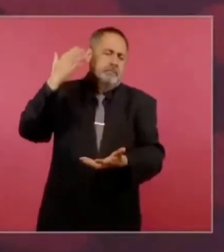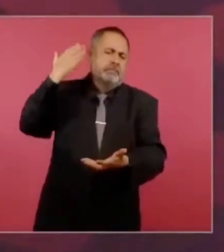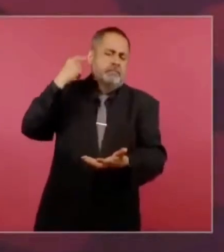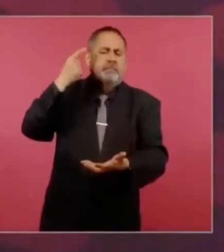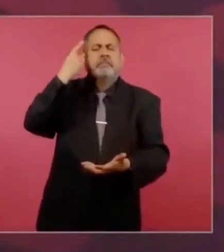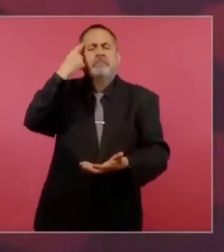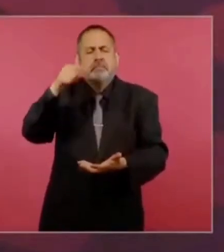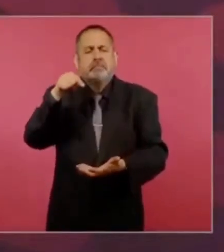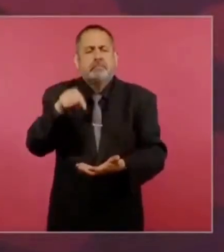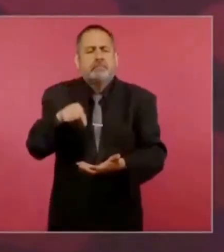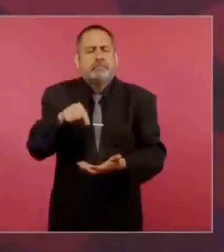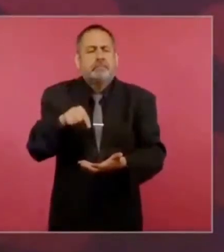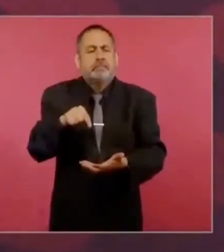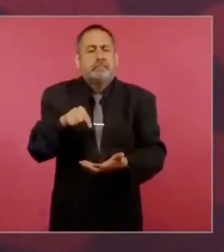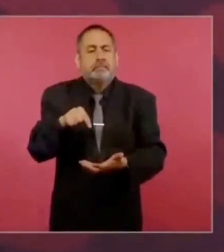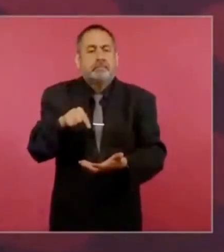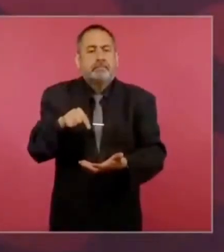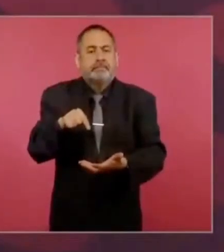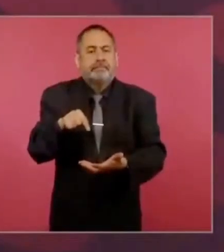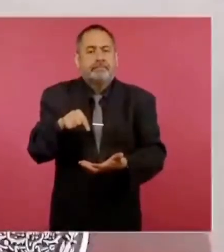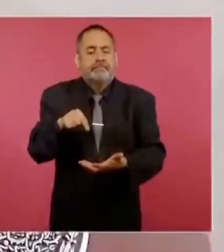era